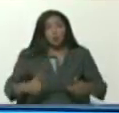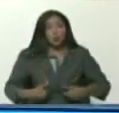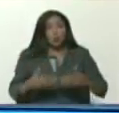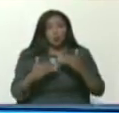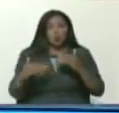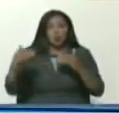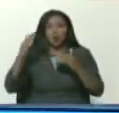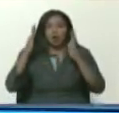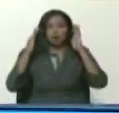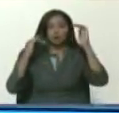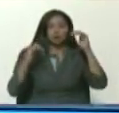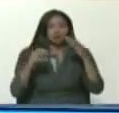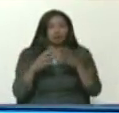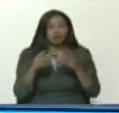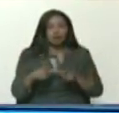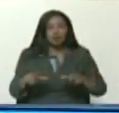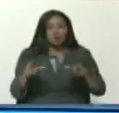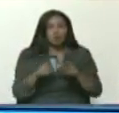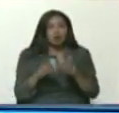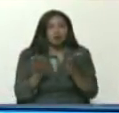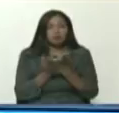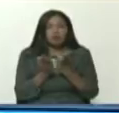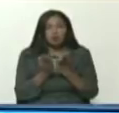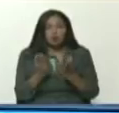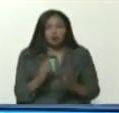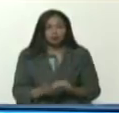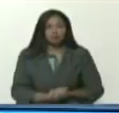de atención a las instalaciones escolares,